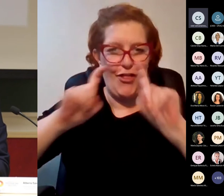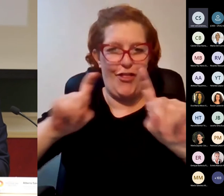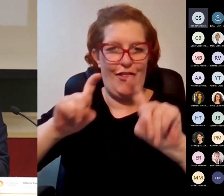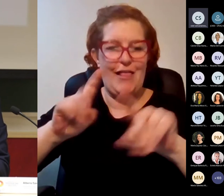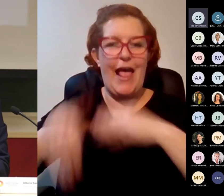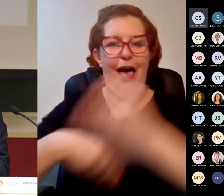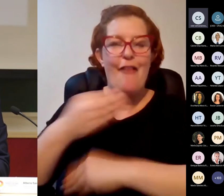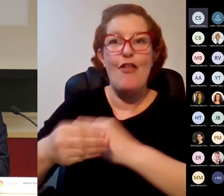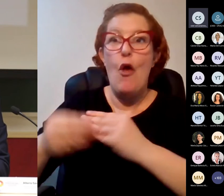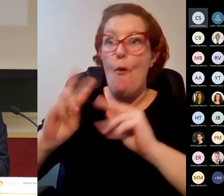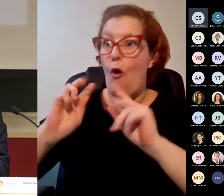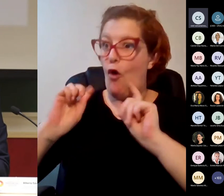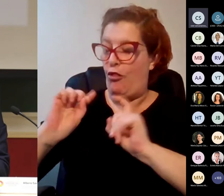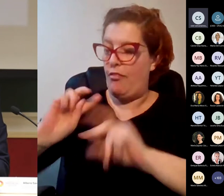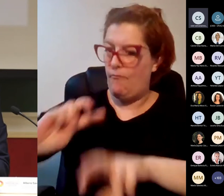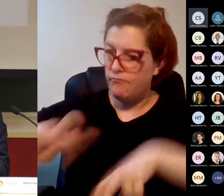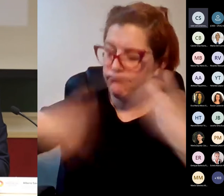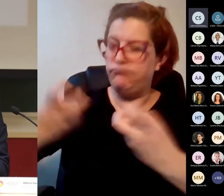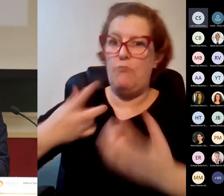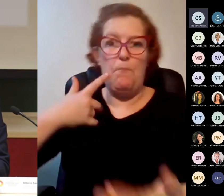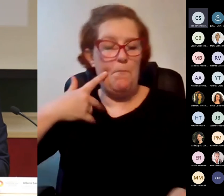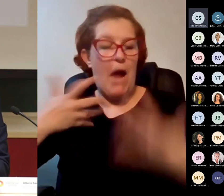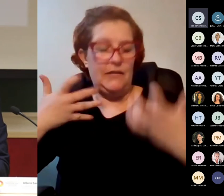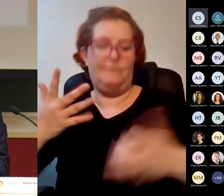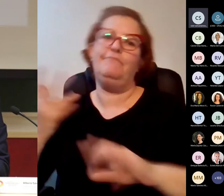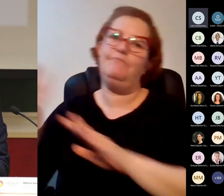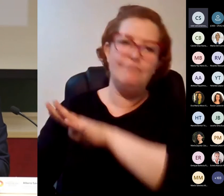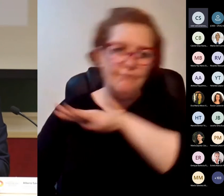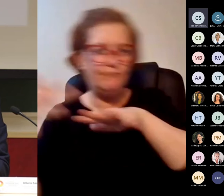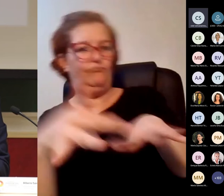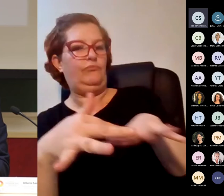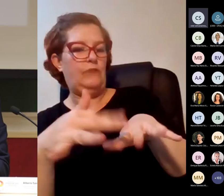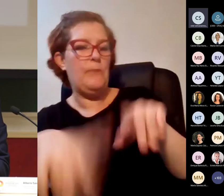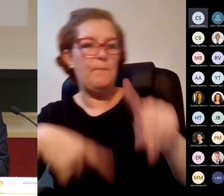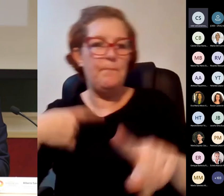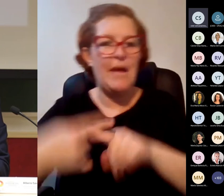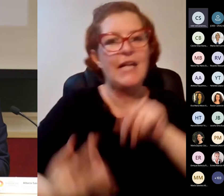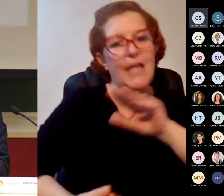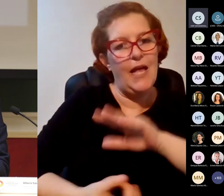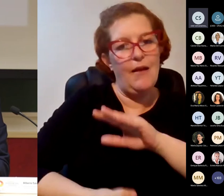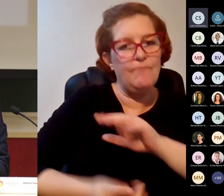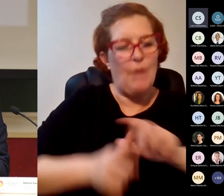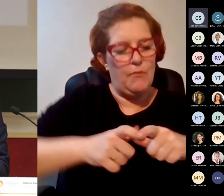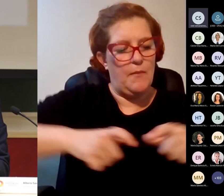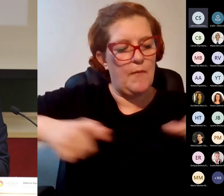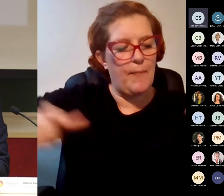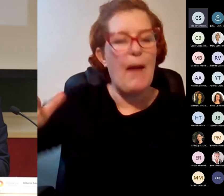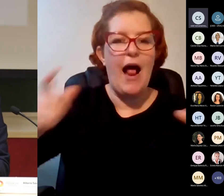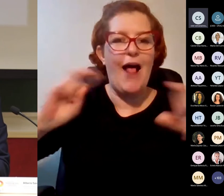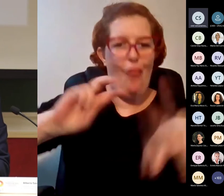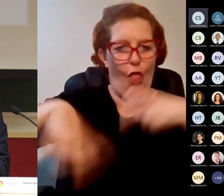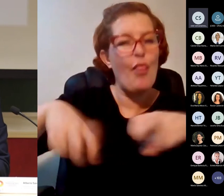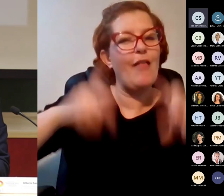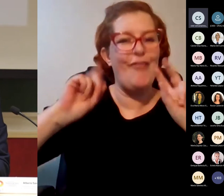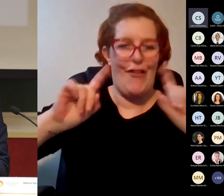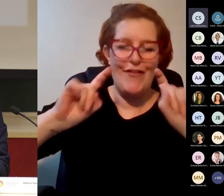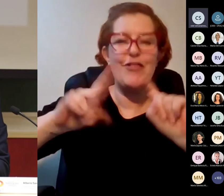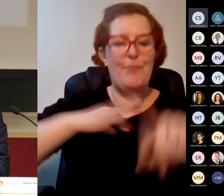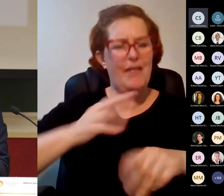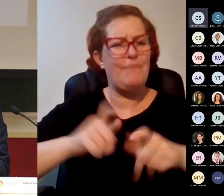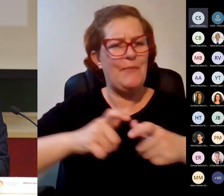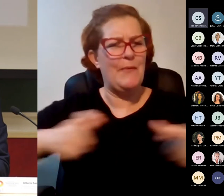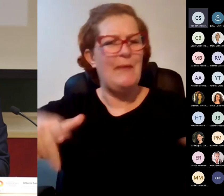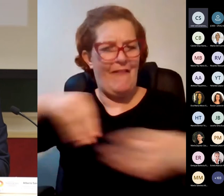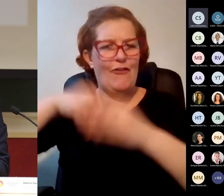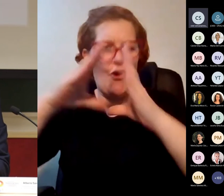innovadoras a la vez que posibilita el crecimiento del banco de buenas prácticas docentes de la universidad rey juan carlos poniendo a disposición de